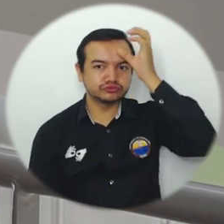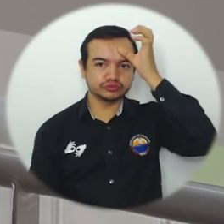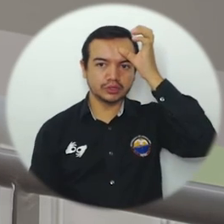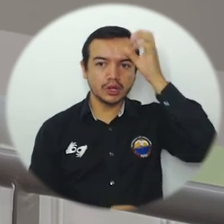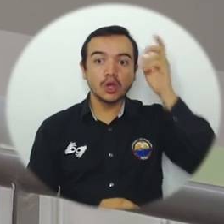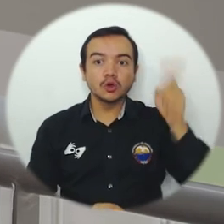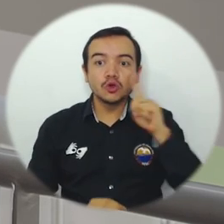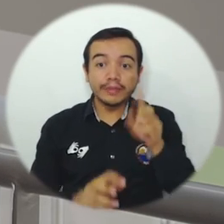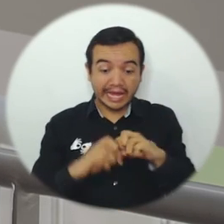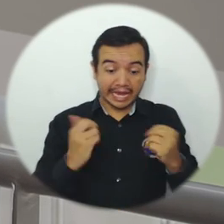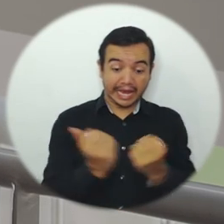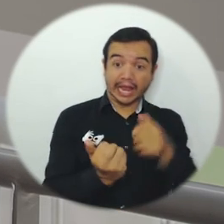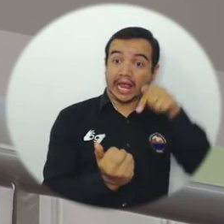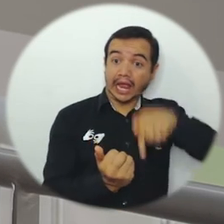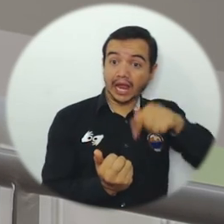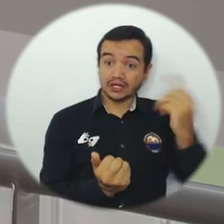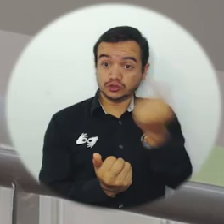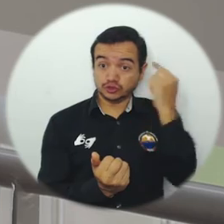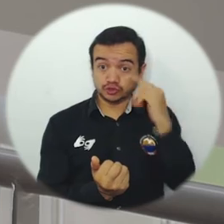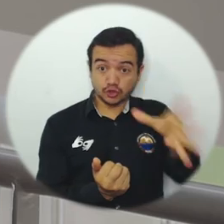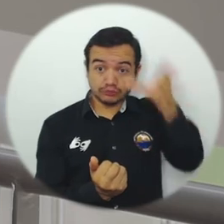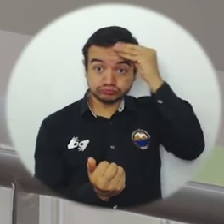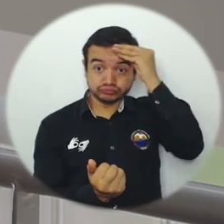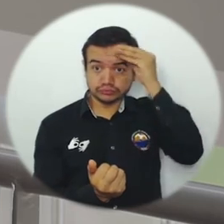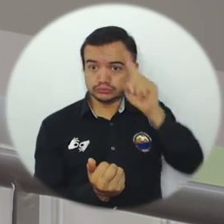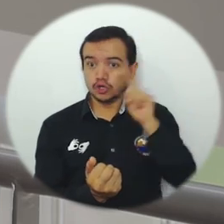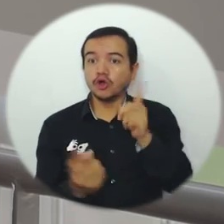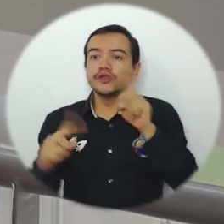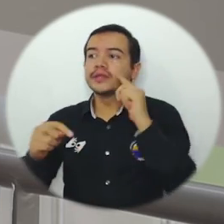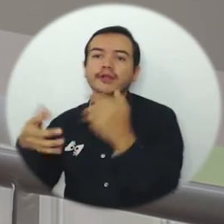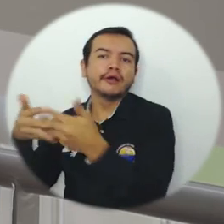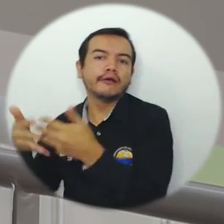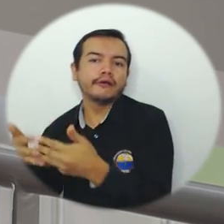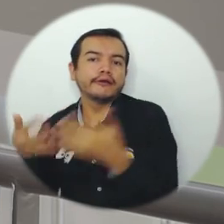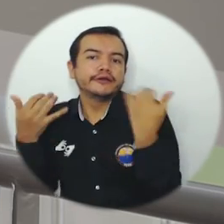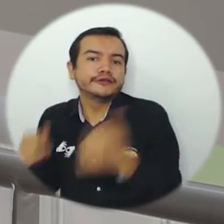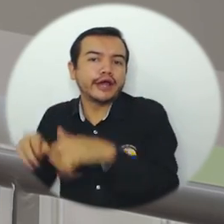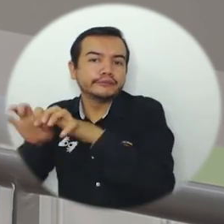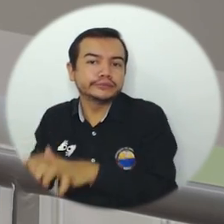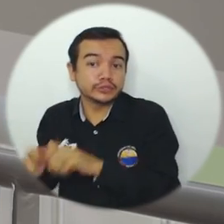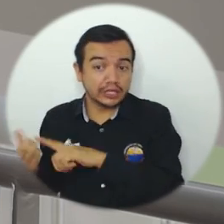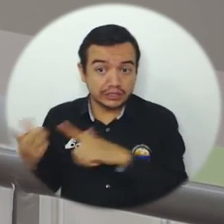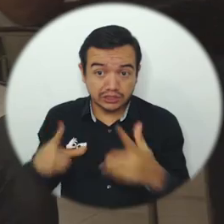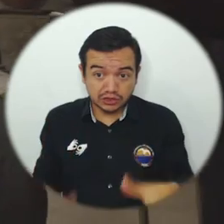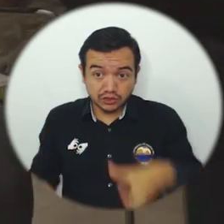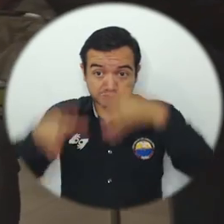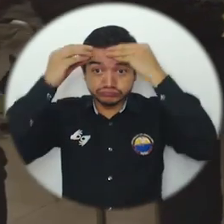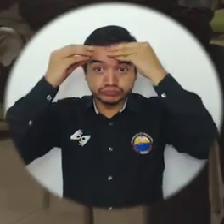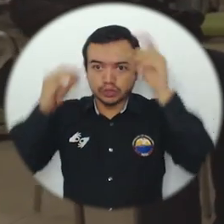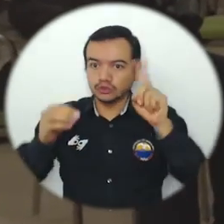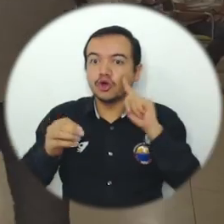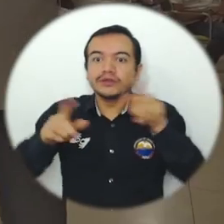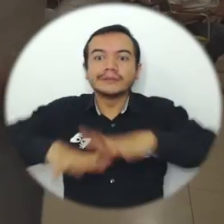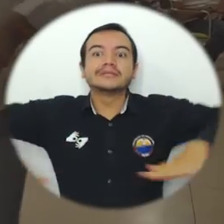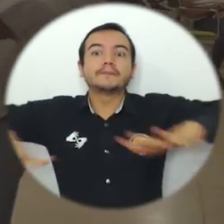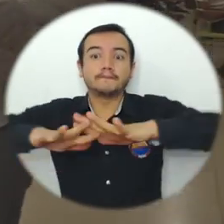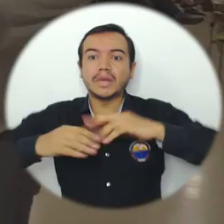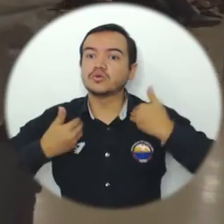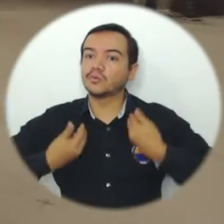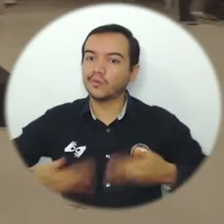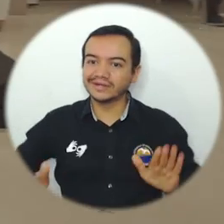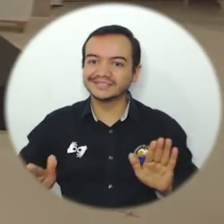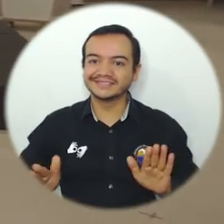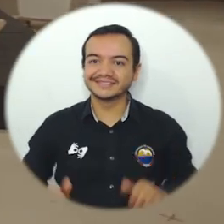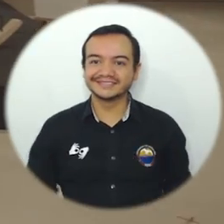no solo se crea en las aulas, en los salones de clase o a través de los papers o escribiendo trabajos y demás, sino en cada espacio que podamos.